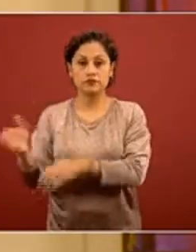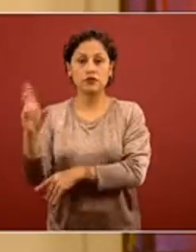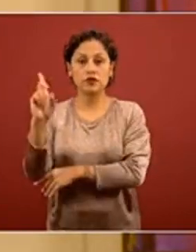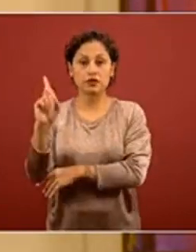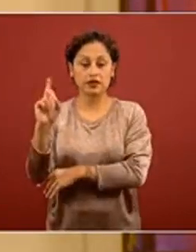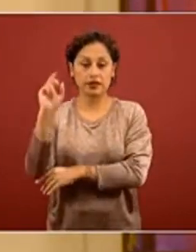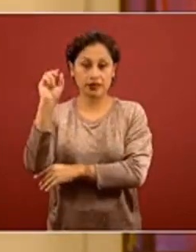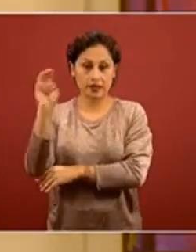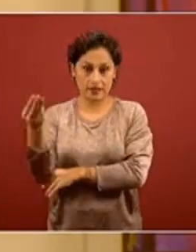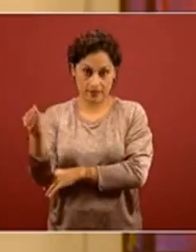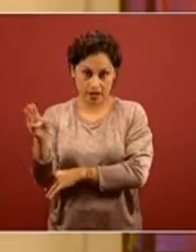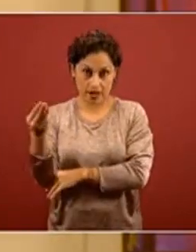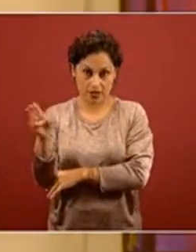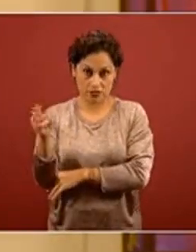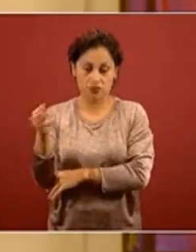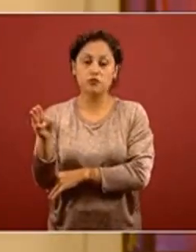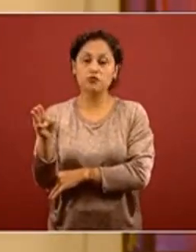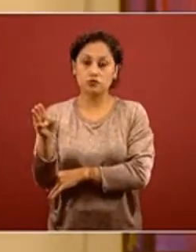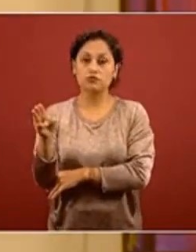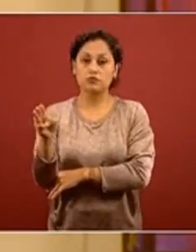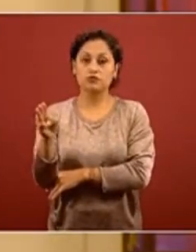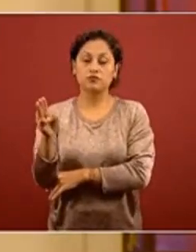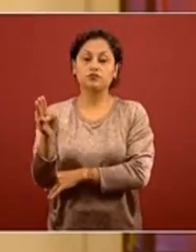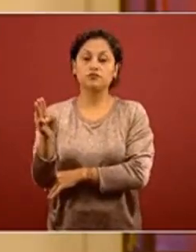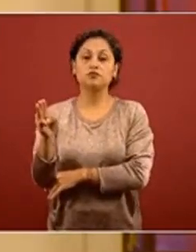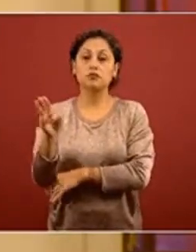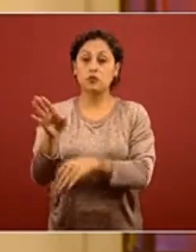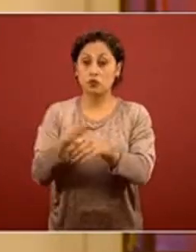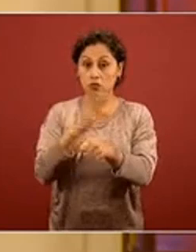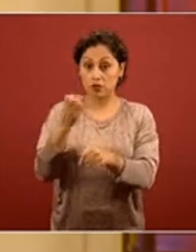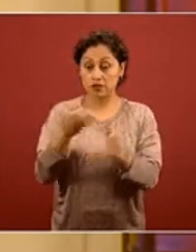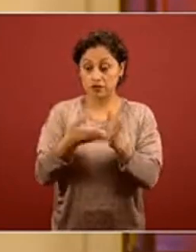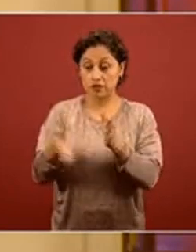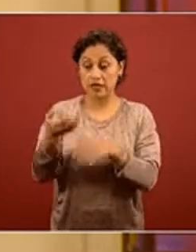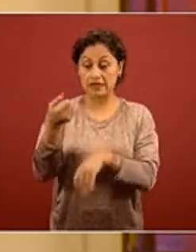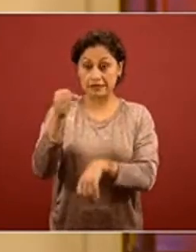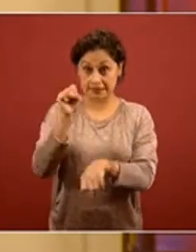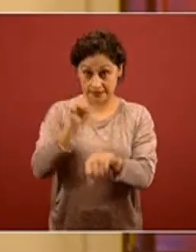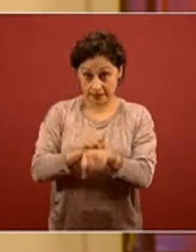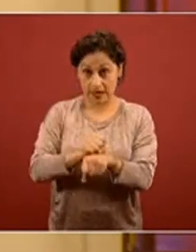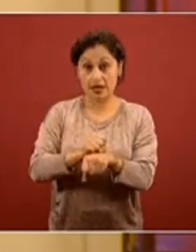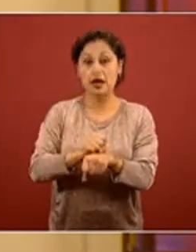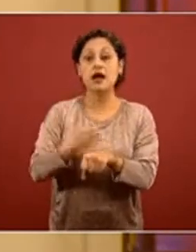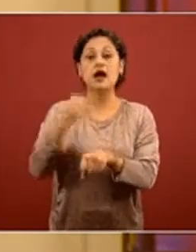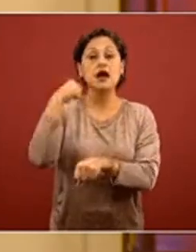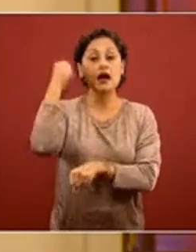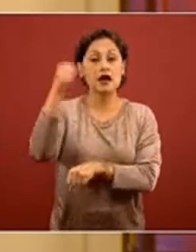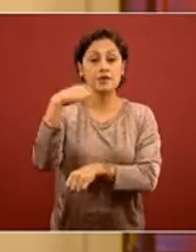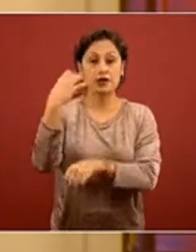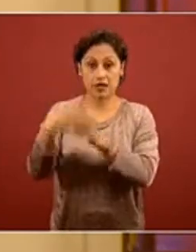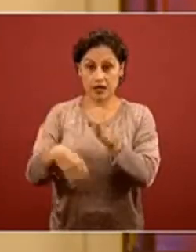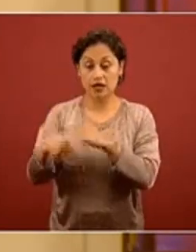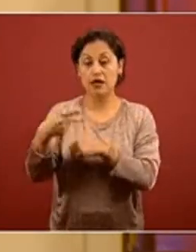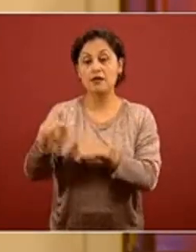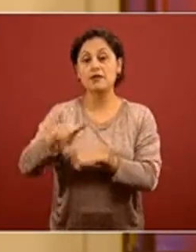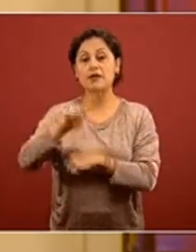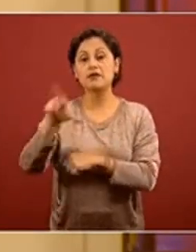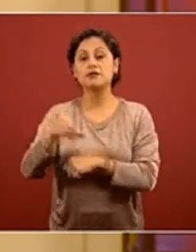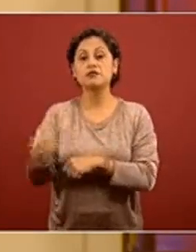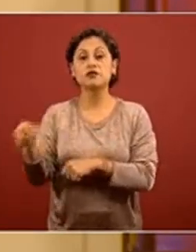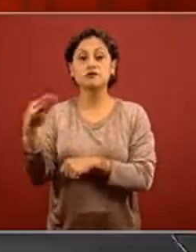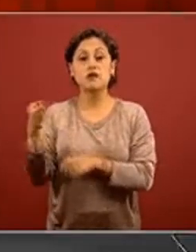de mayo. Entonces tenemos todavía esta semana y las 4 semanas que integran en su momento el mes